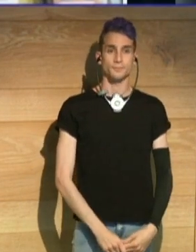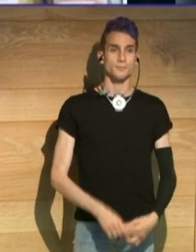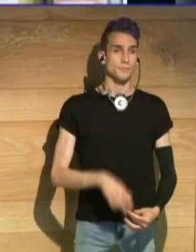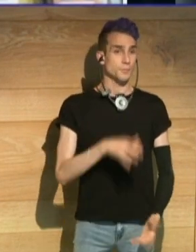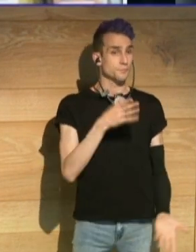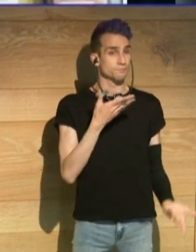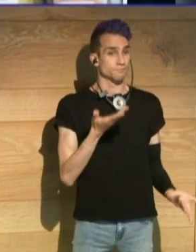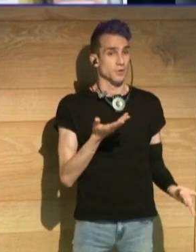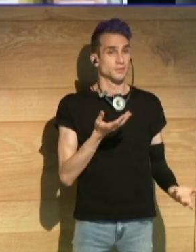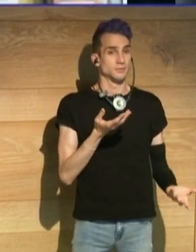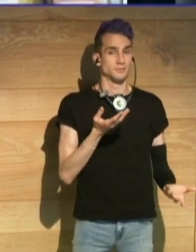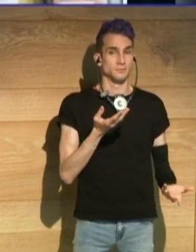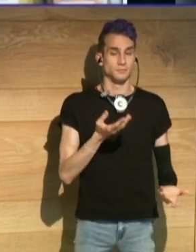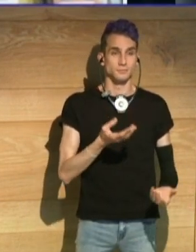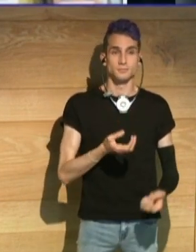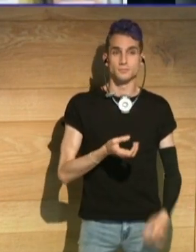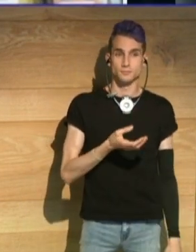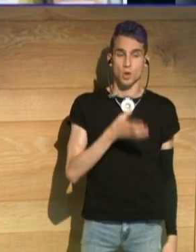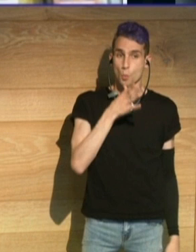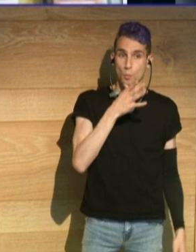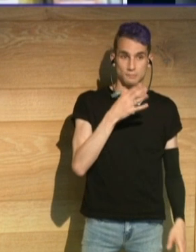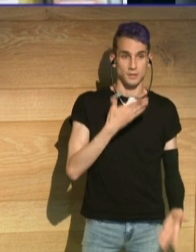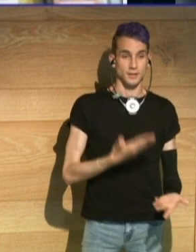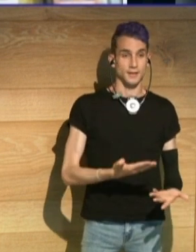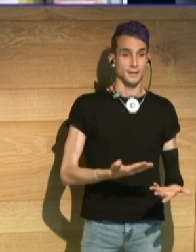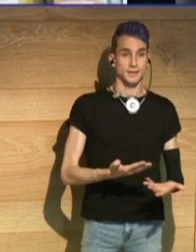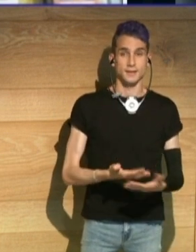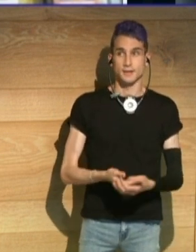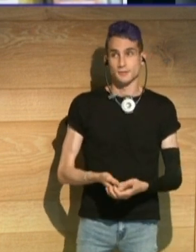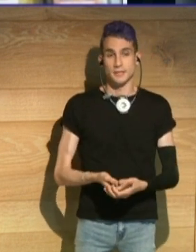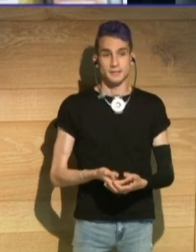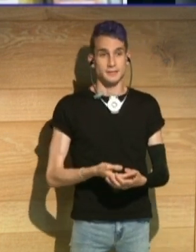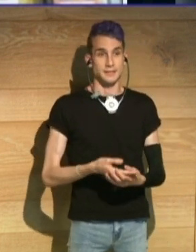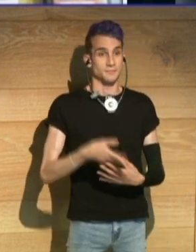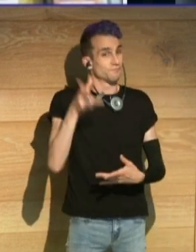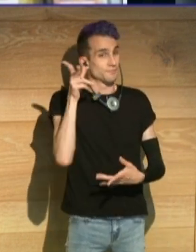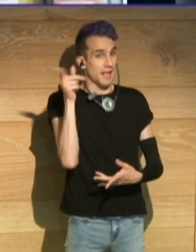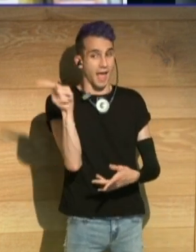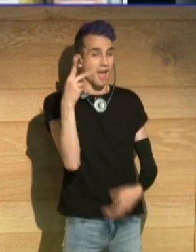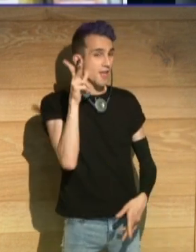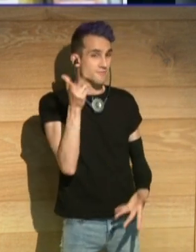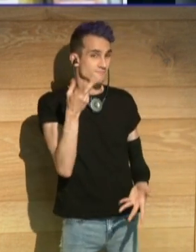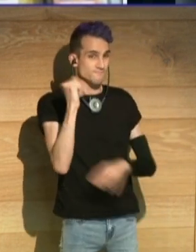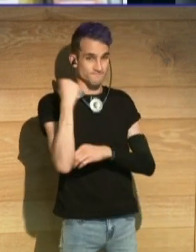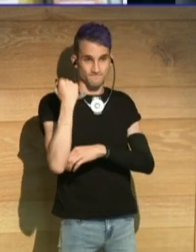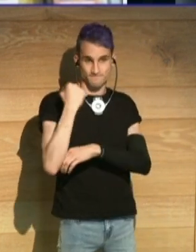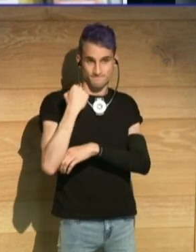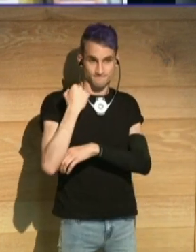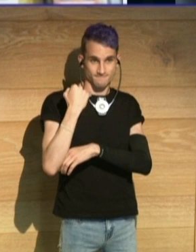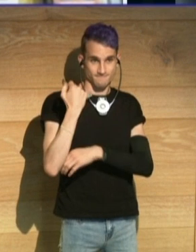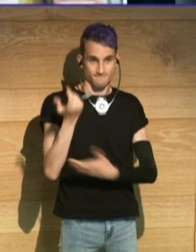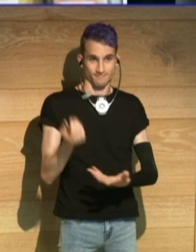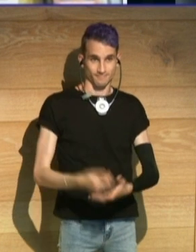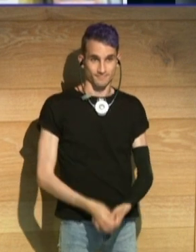Perché... Bueno, porque afortunadamente pues no me escucharon. Es decir que, bueno,